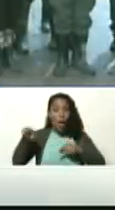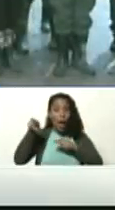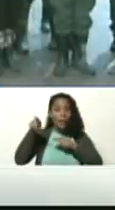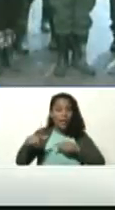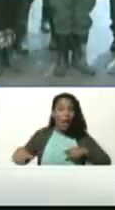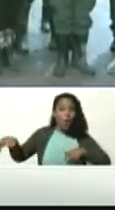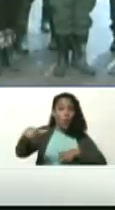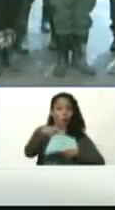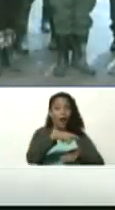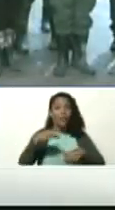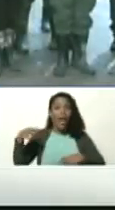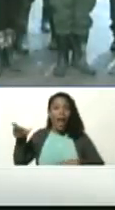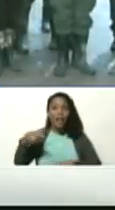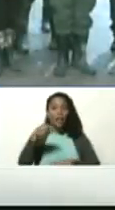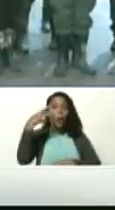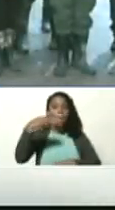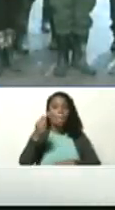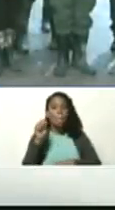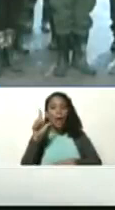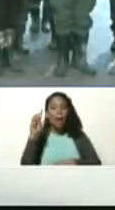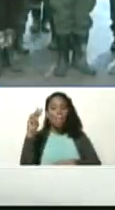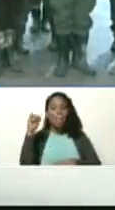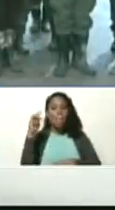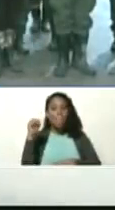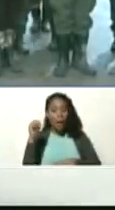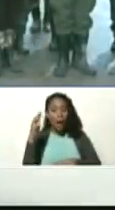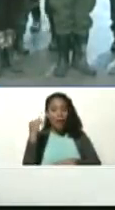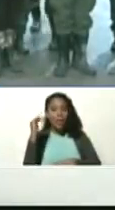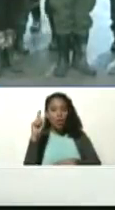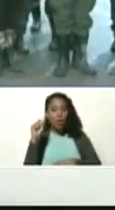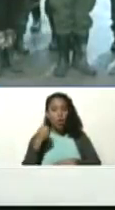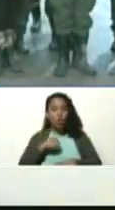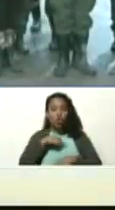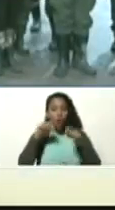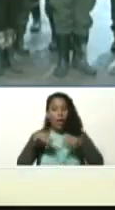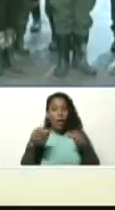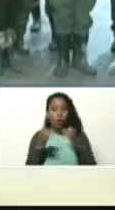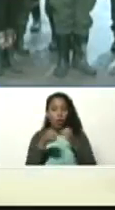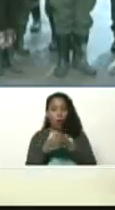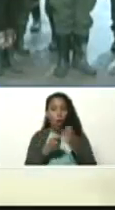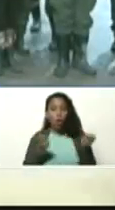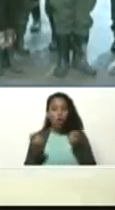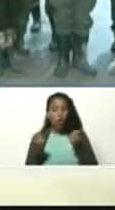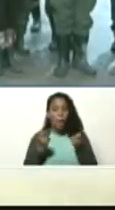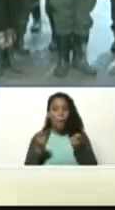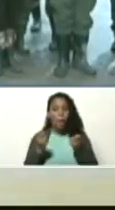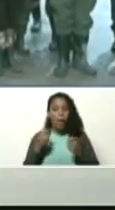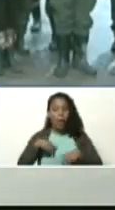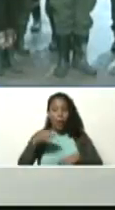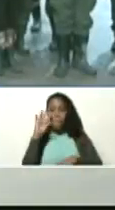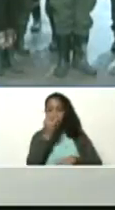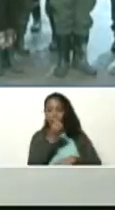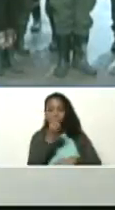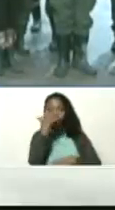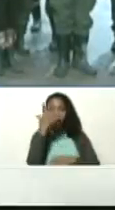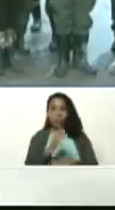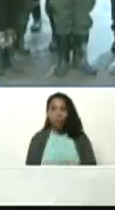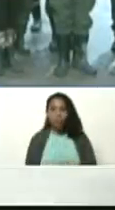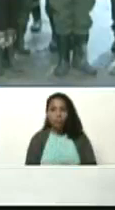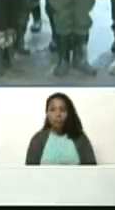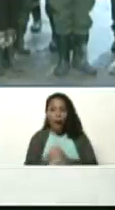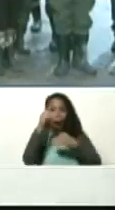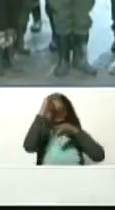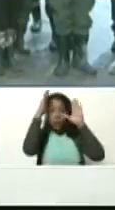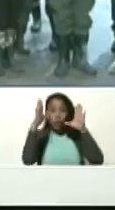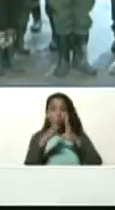Palmarito. Pendiente, pues, nosotros estamos aquí en el puesto de comando presidencial del Palacio de Miraflores,